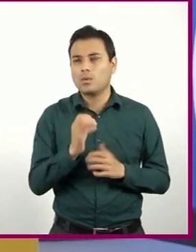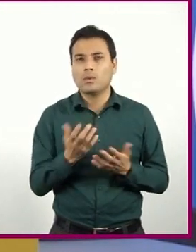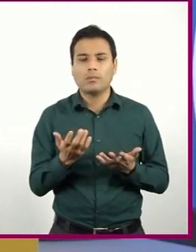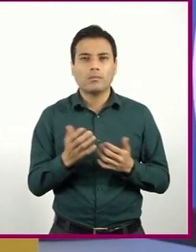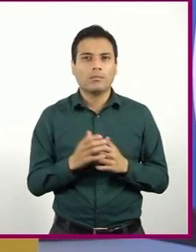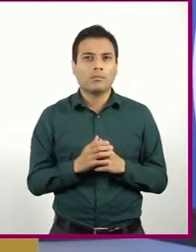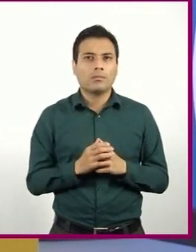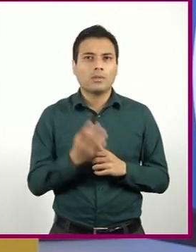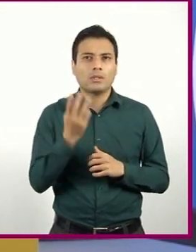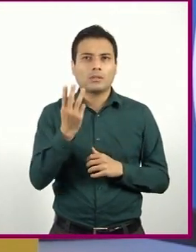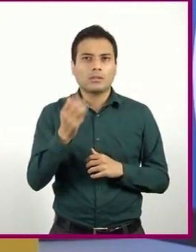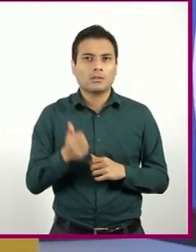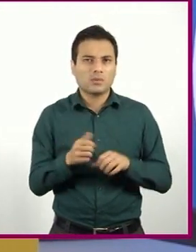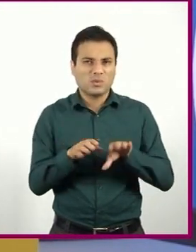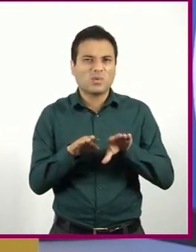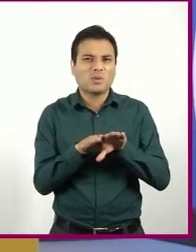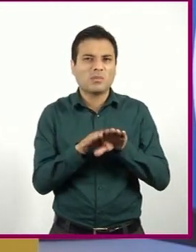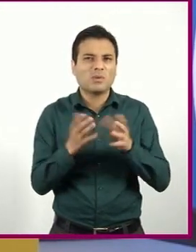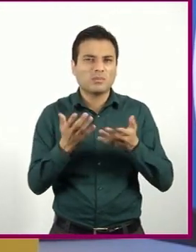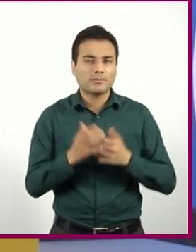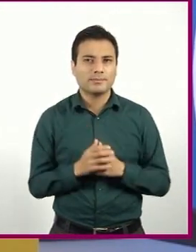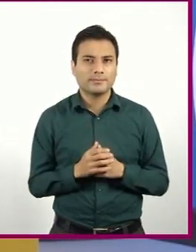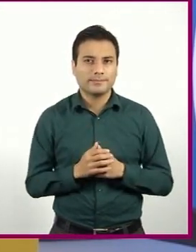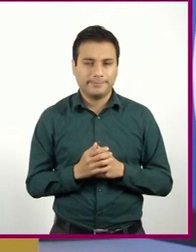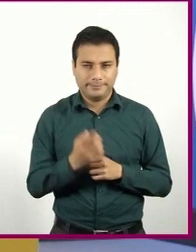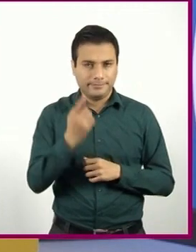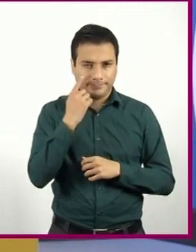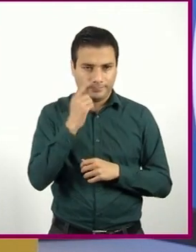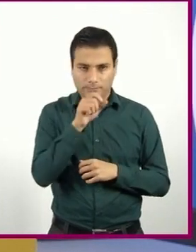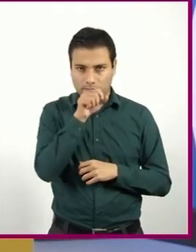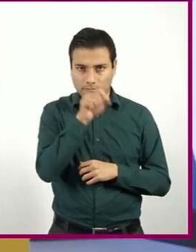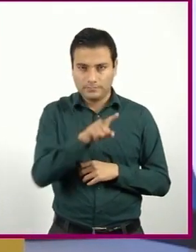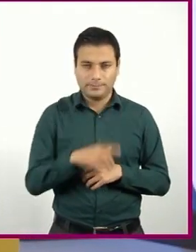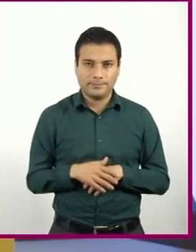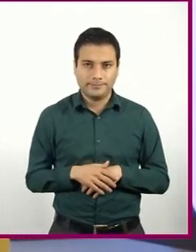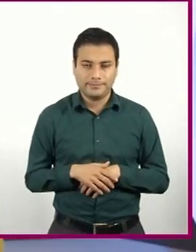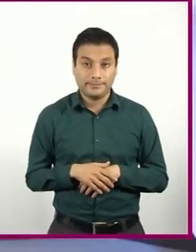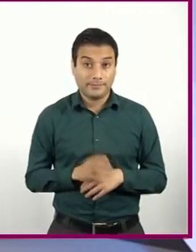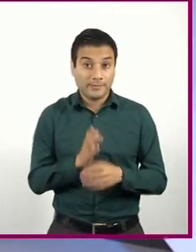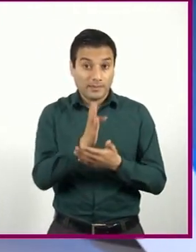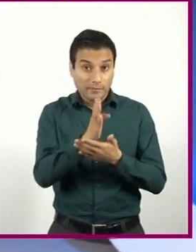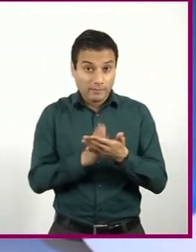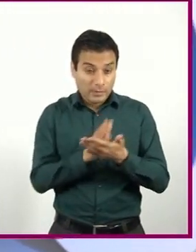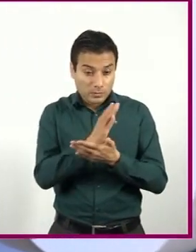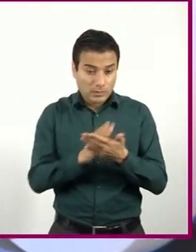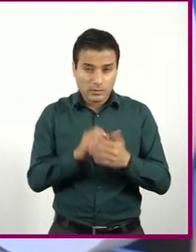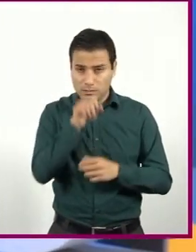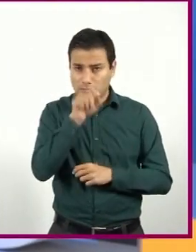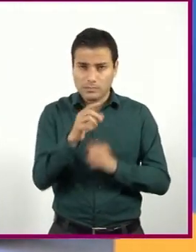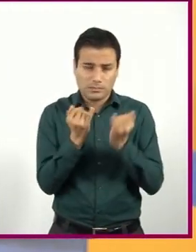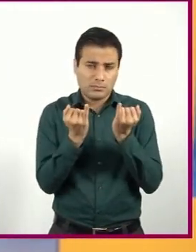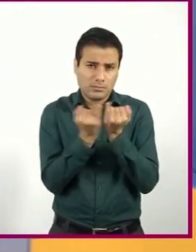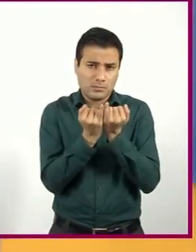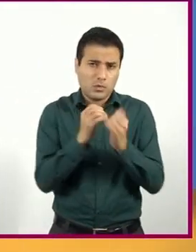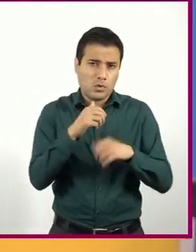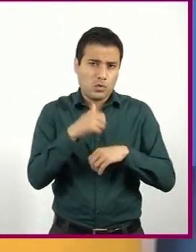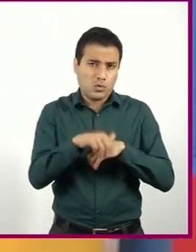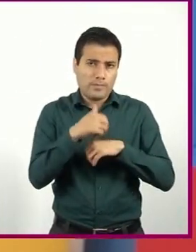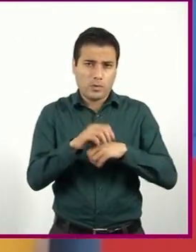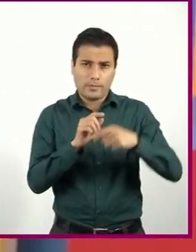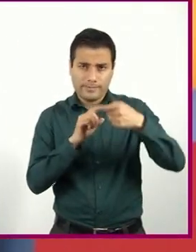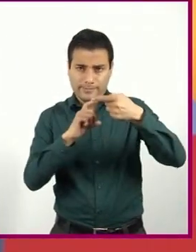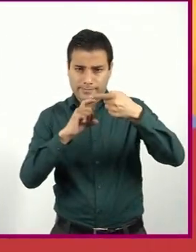O 3 sextos. En este caso, las fracciones tienen el mismo denominador. Quiere decir